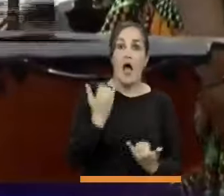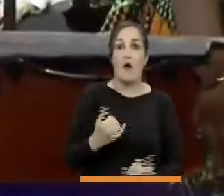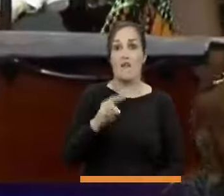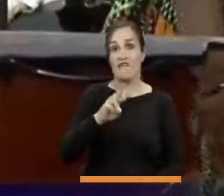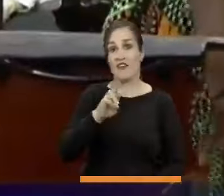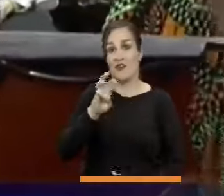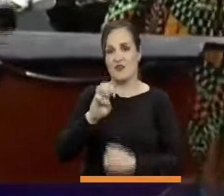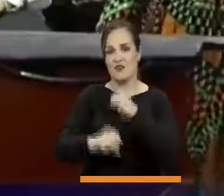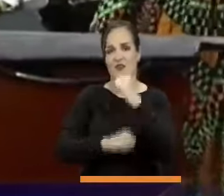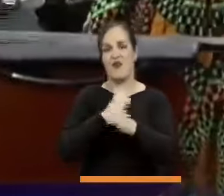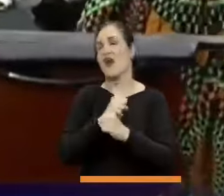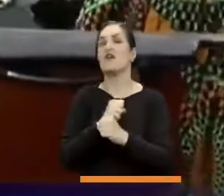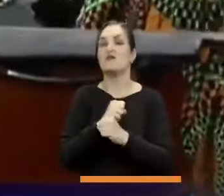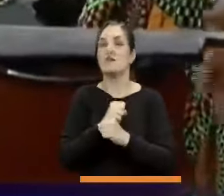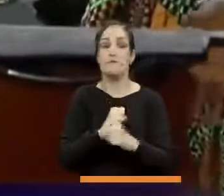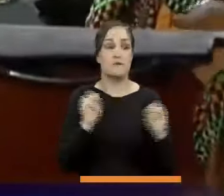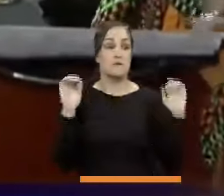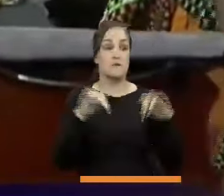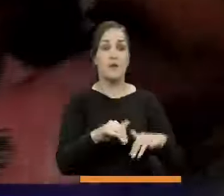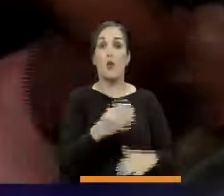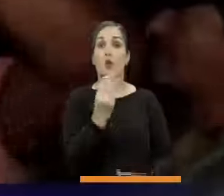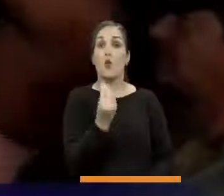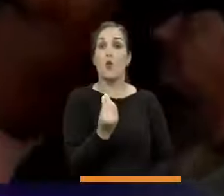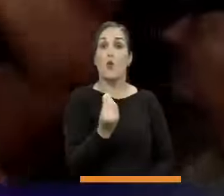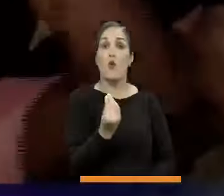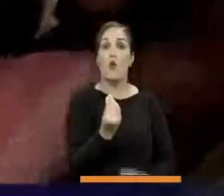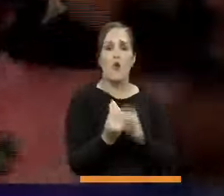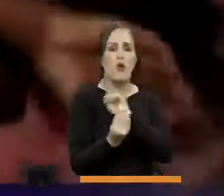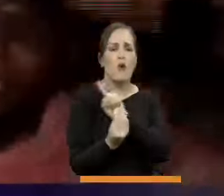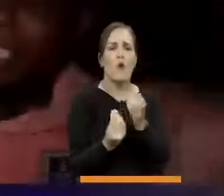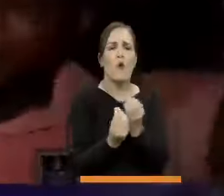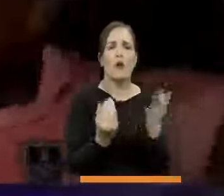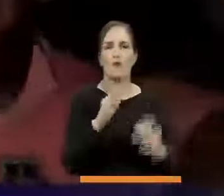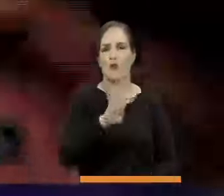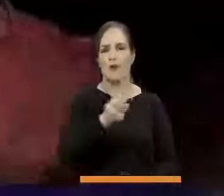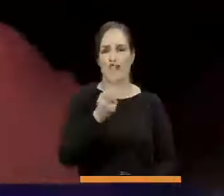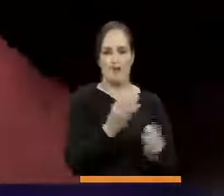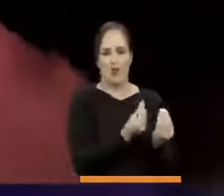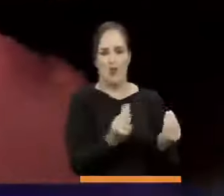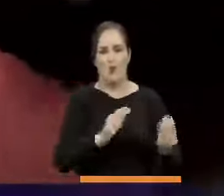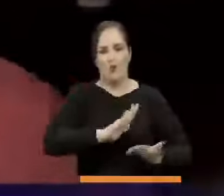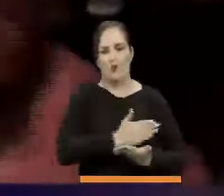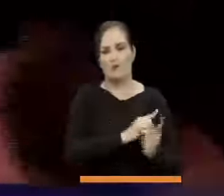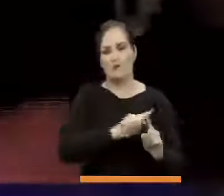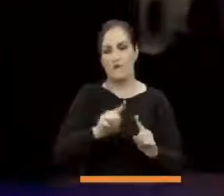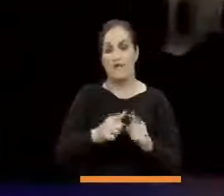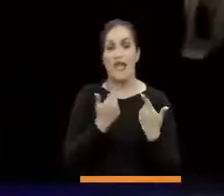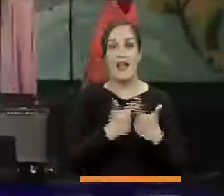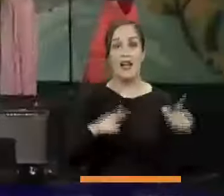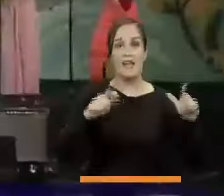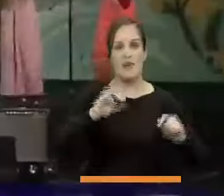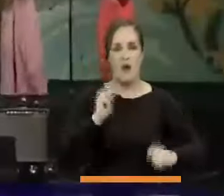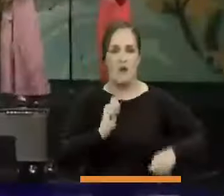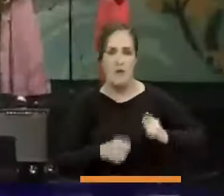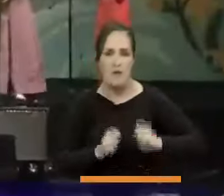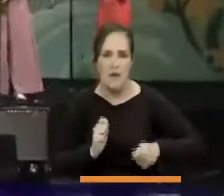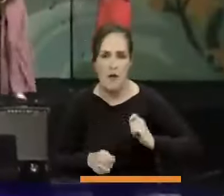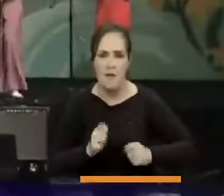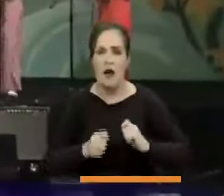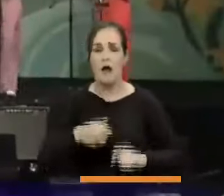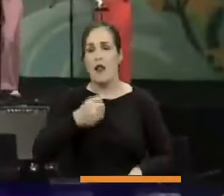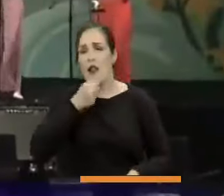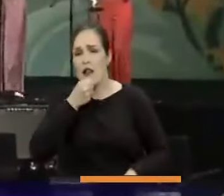Casa Grande, 47 agrupaciones vibrarán en las cuatro modalidades: libre, chirimía, marimba y